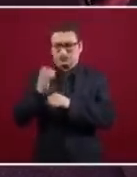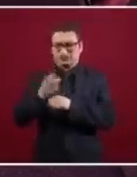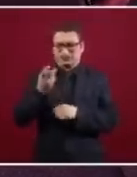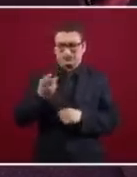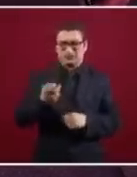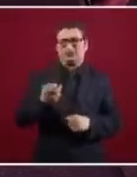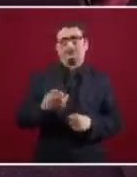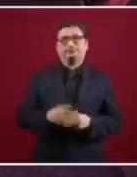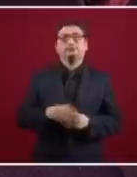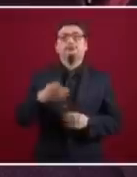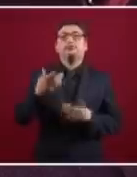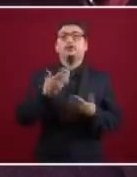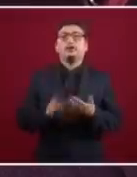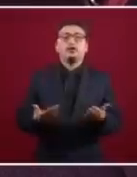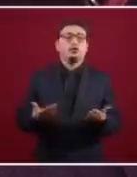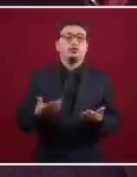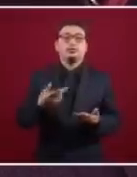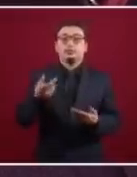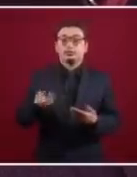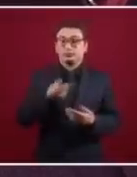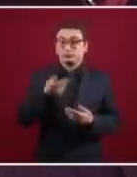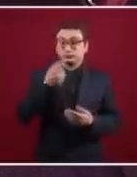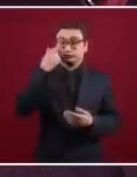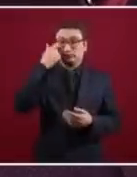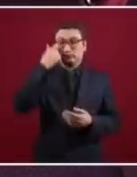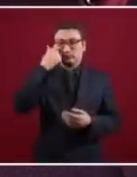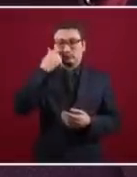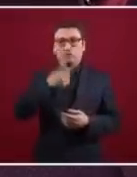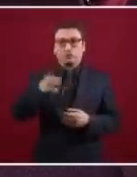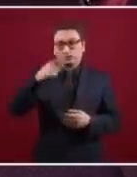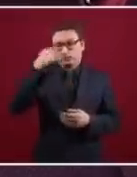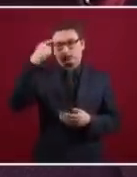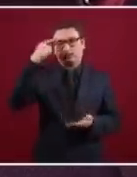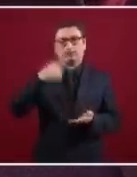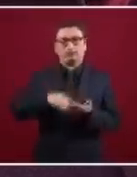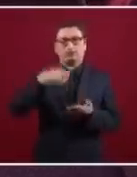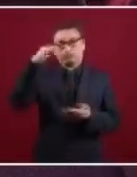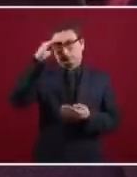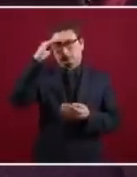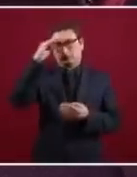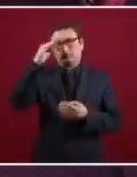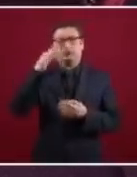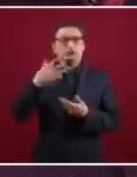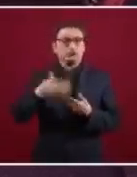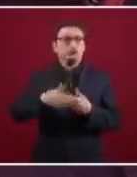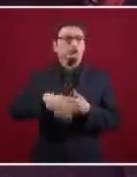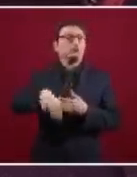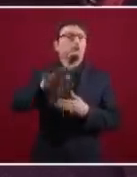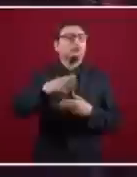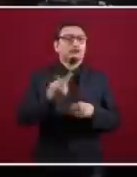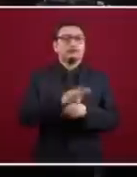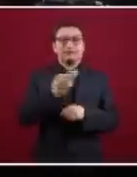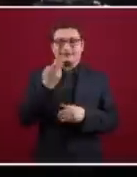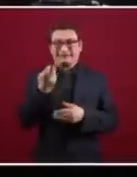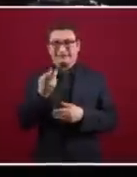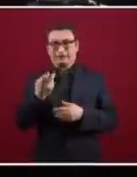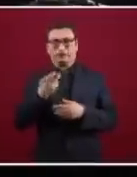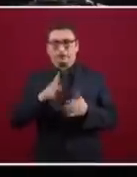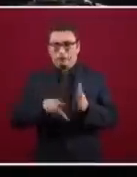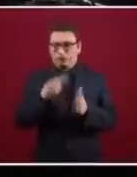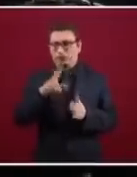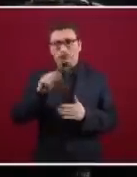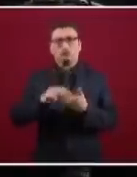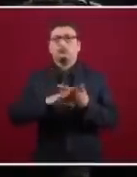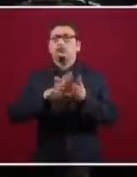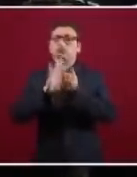cuál sería la estrategia que ustedes ya están previendo que o que van a echar a andar precisamente para evitar que esto se vuelva a repetir o sea